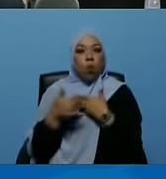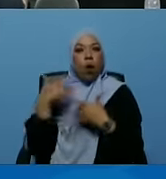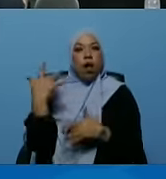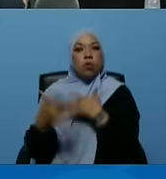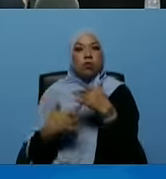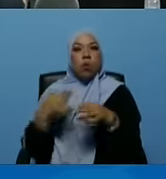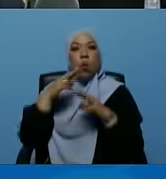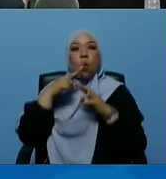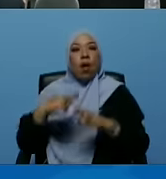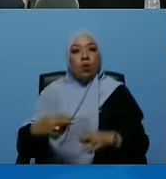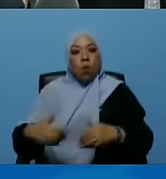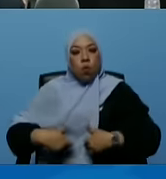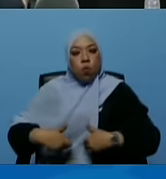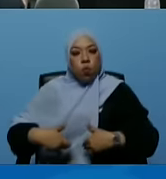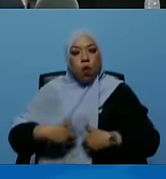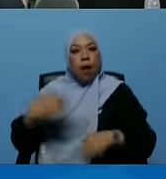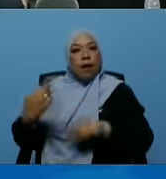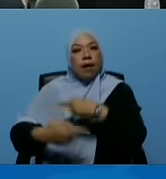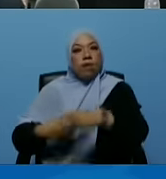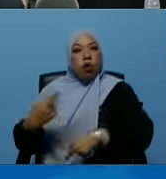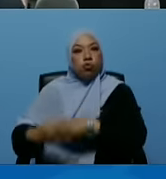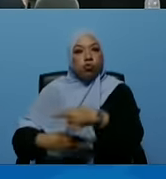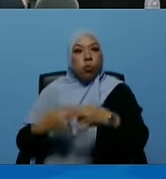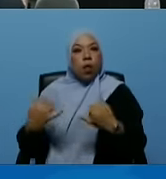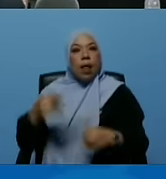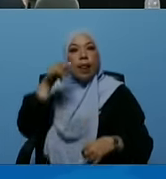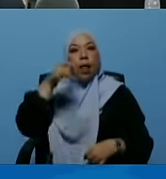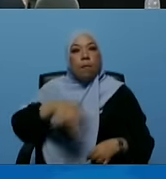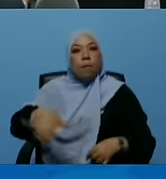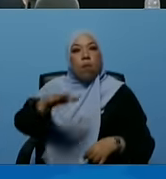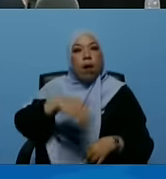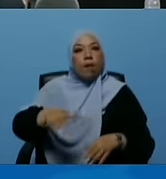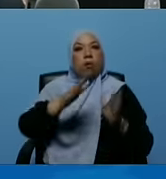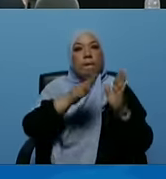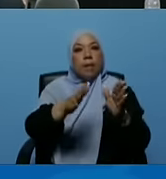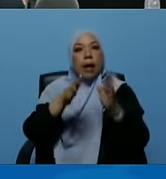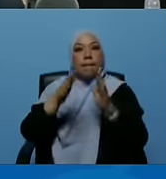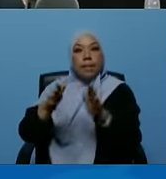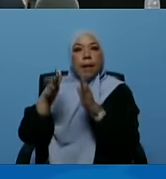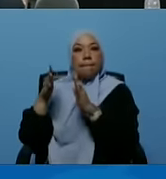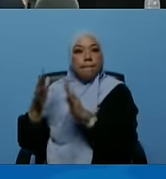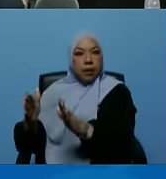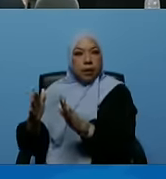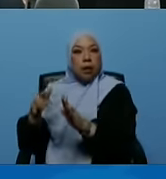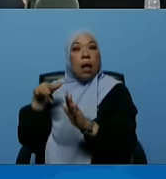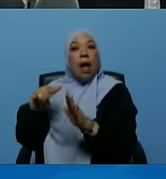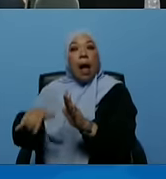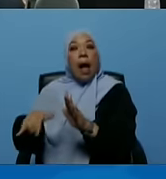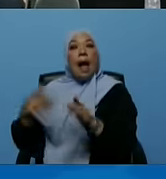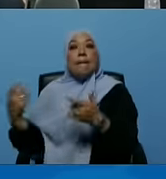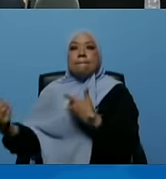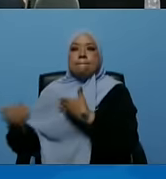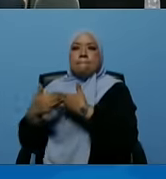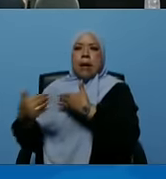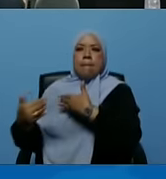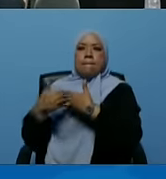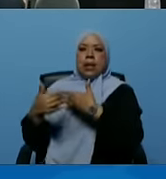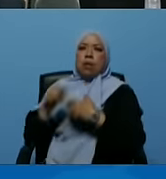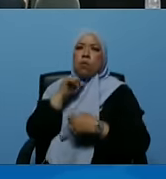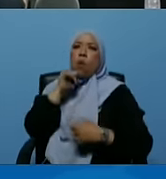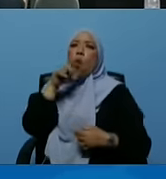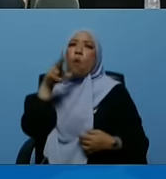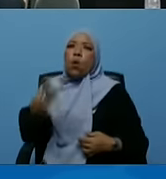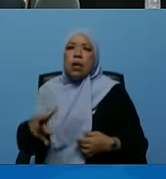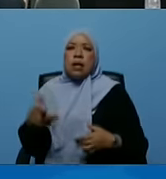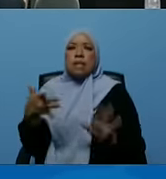el resultado del esfuerzo de la revolución con el pueblo organizado. Por eso es que vinieron a atacar, pues, con mucha crueldad